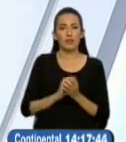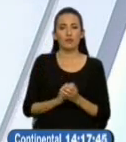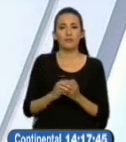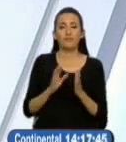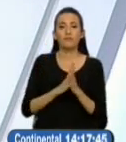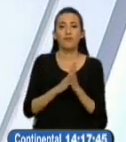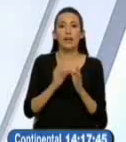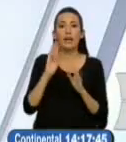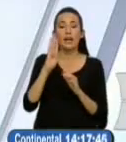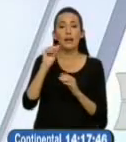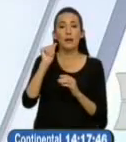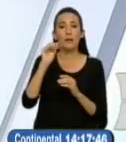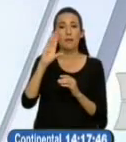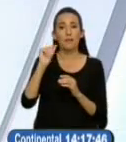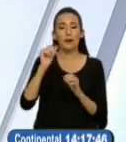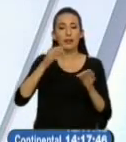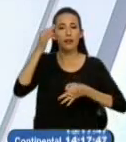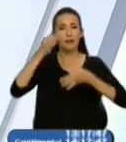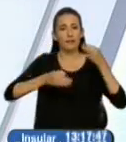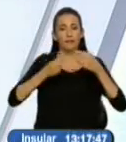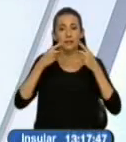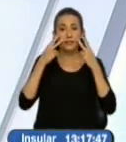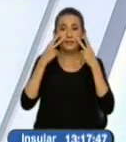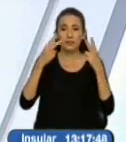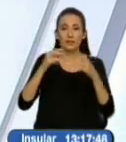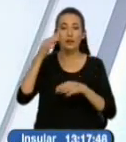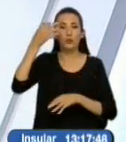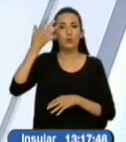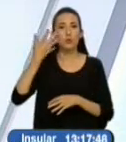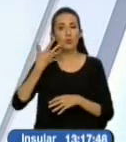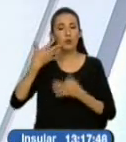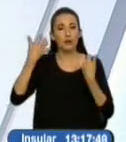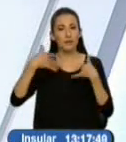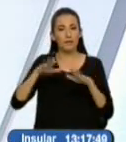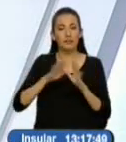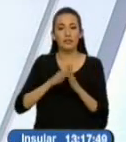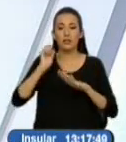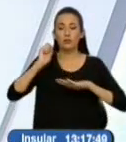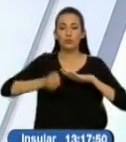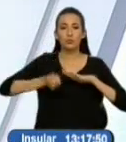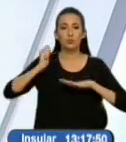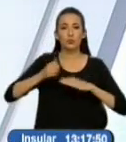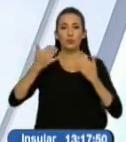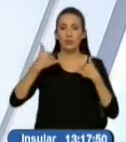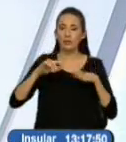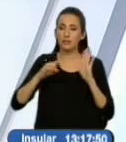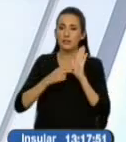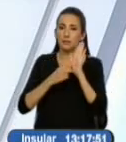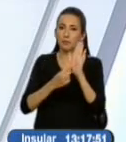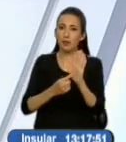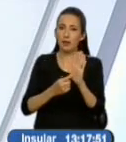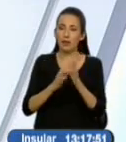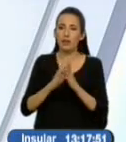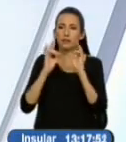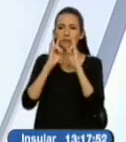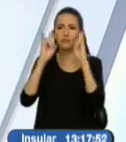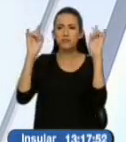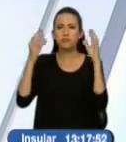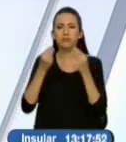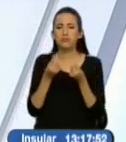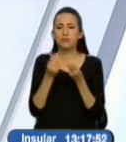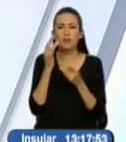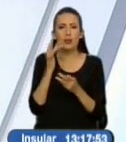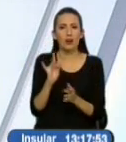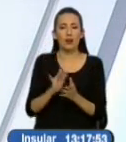Bracamanchero, pidió a la Corte Nacional de Justicia que se fije una fecha para dar una audiencia de formulación de cargos por enriquecimiento ilícito.